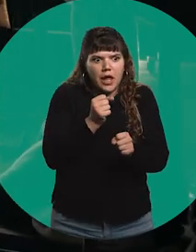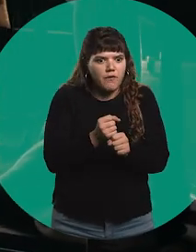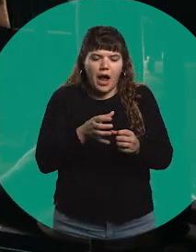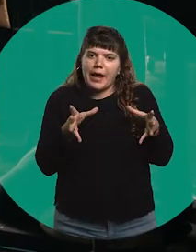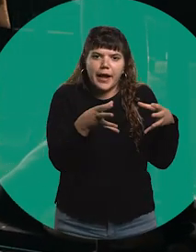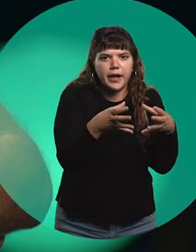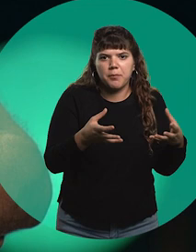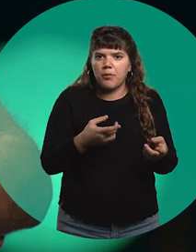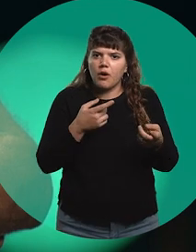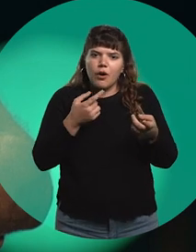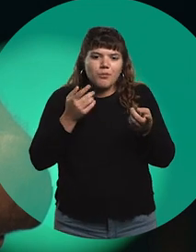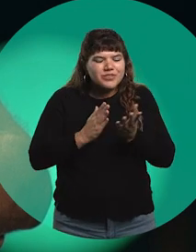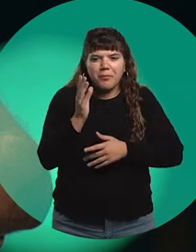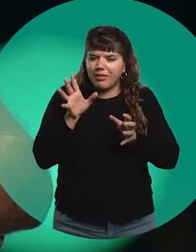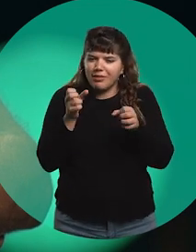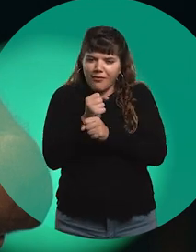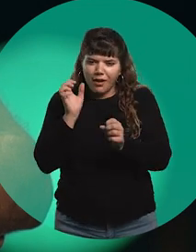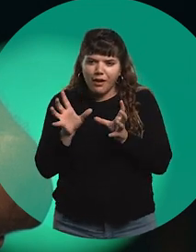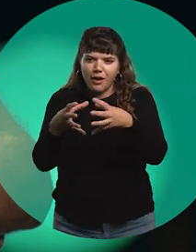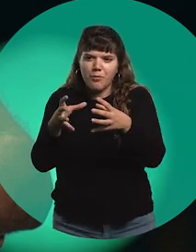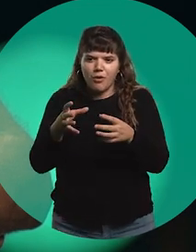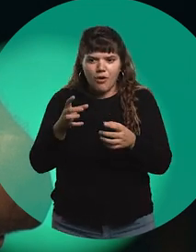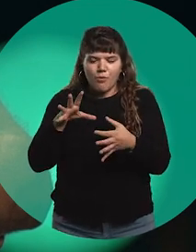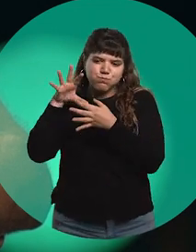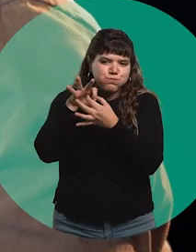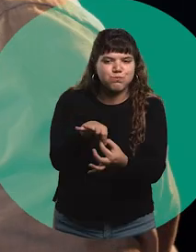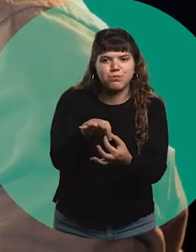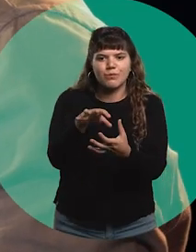trabajar en equipo, pero el trabajar en equipo requiere también de un conocimiento,